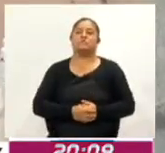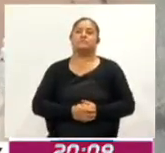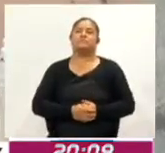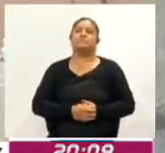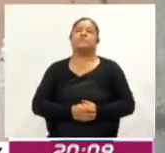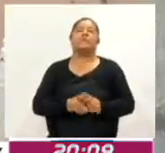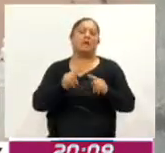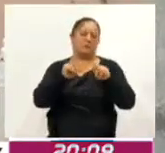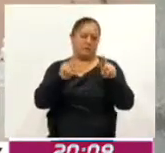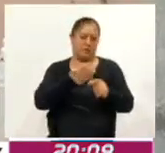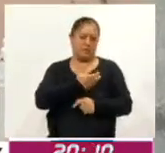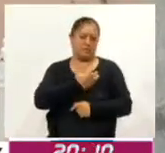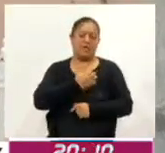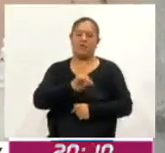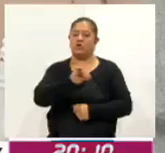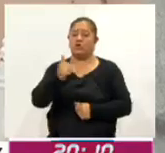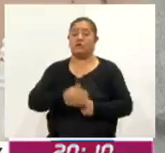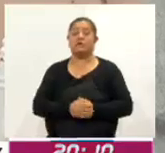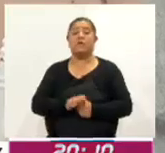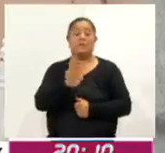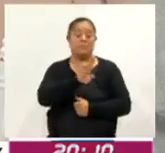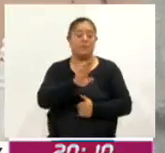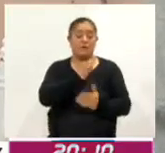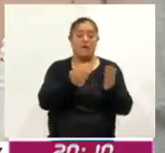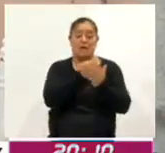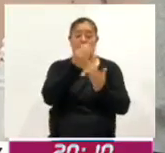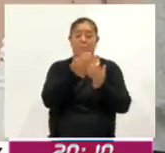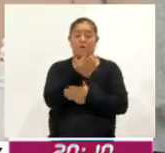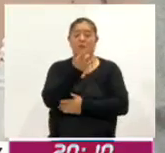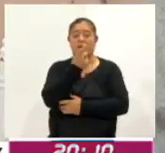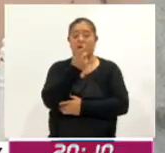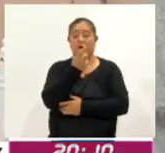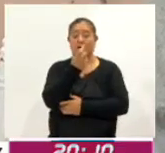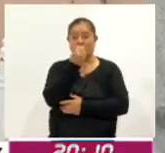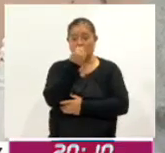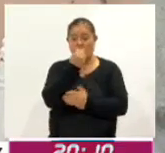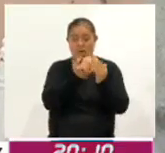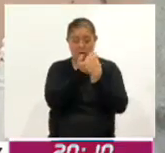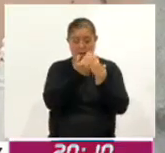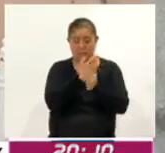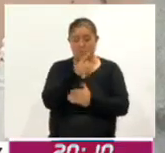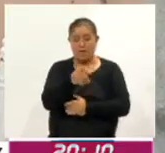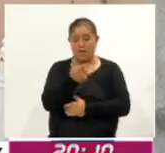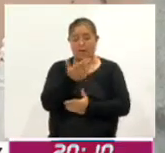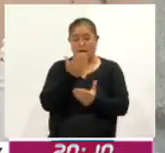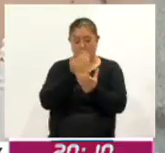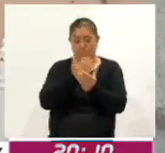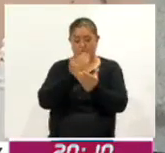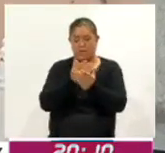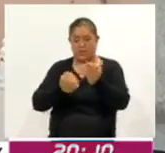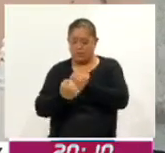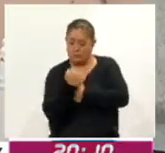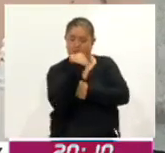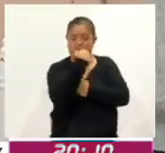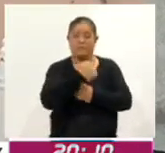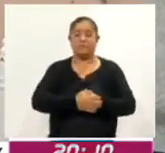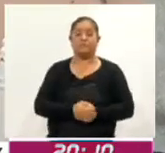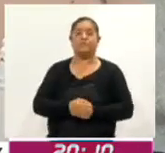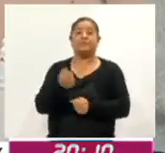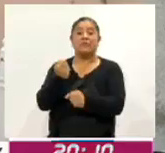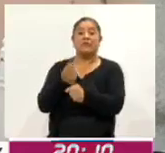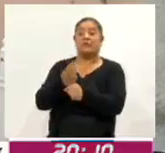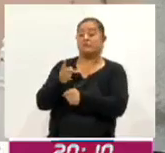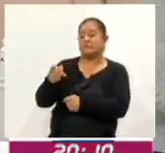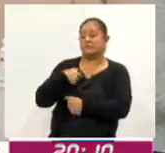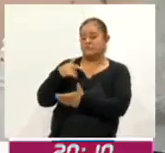la mañana van a tener un desayuno de tacos de canasta, de cual nos estamos apoyando mucho con la Secretaría y